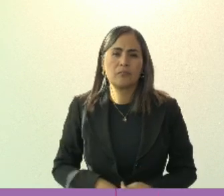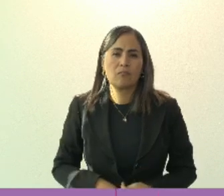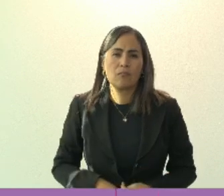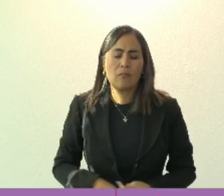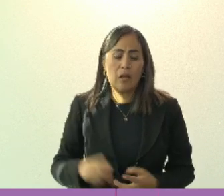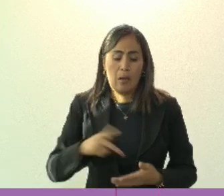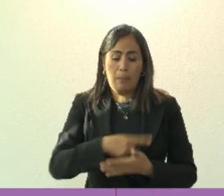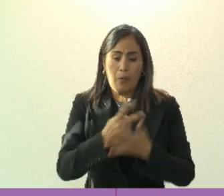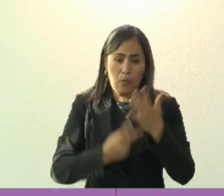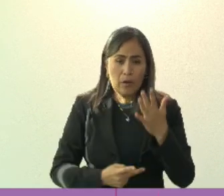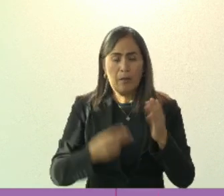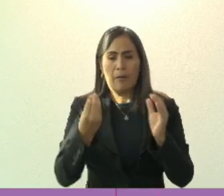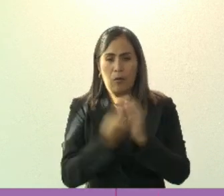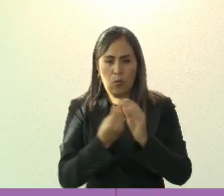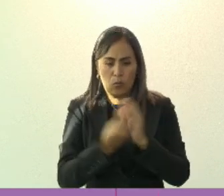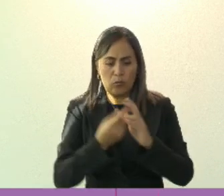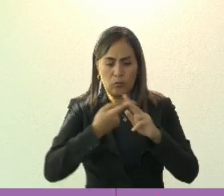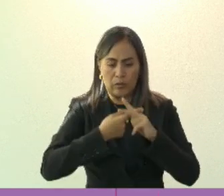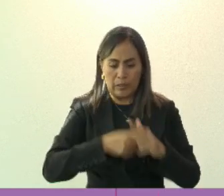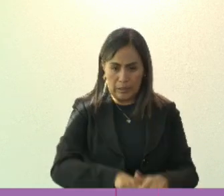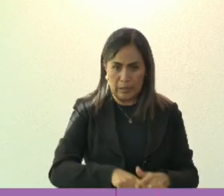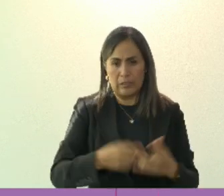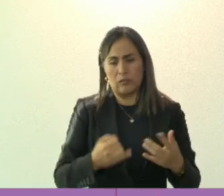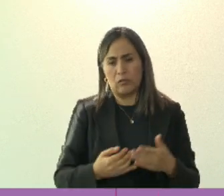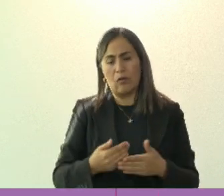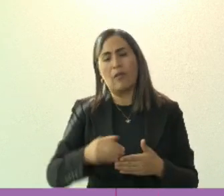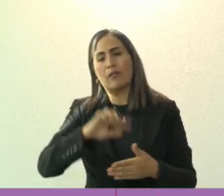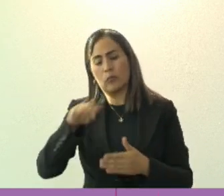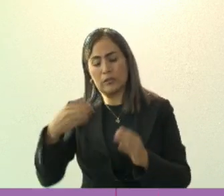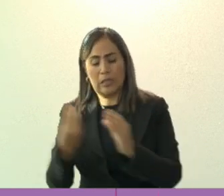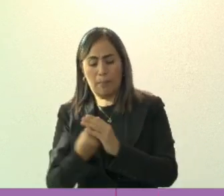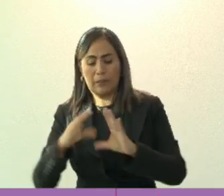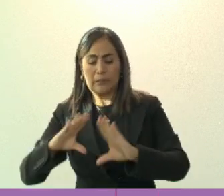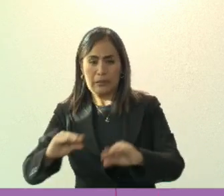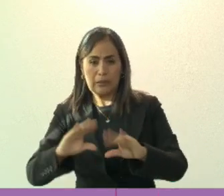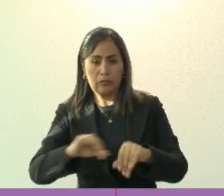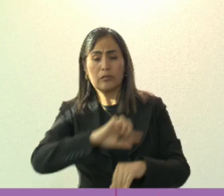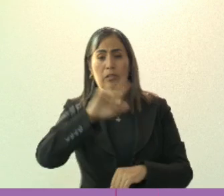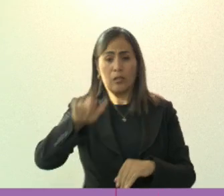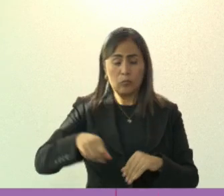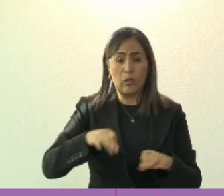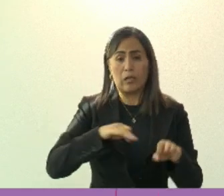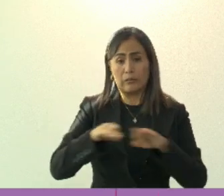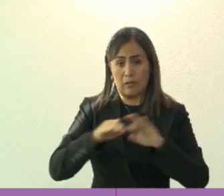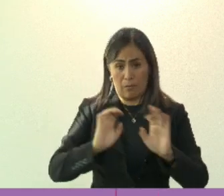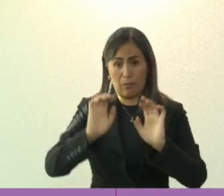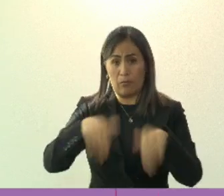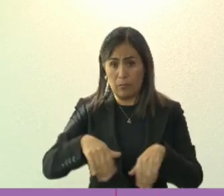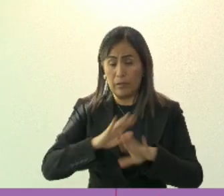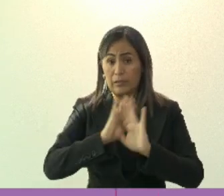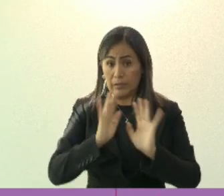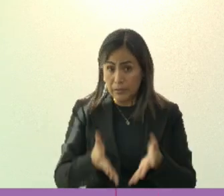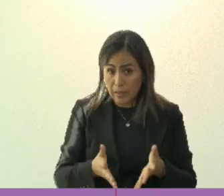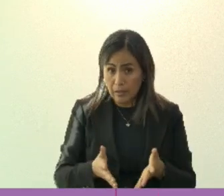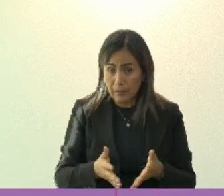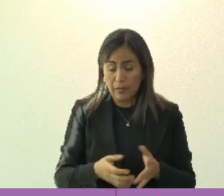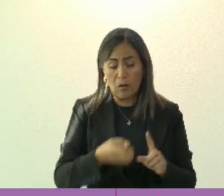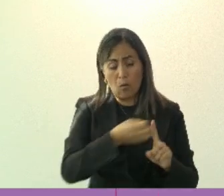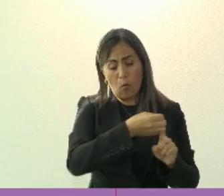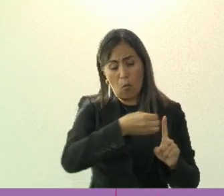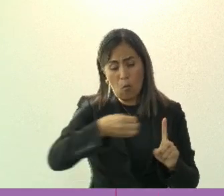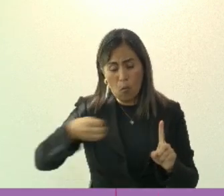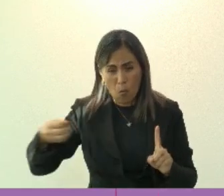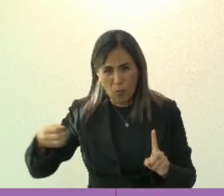el programa de inducción? ¿Se le capacitó? ¿Se le contrató? En fin, todo el proceso que está contenido en ese manual